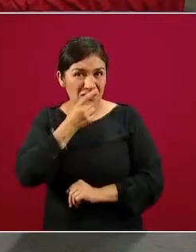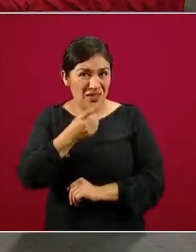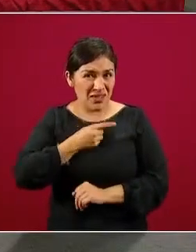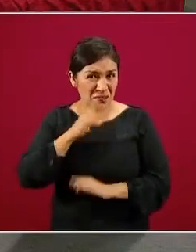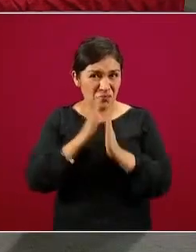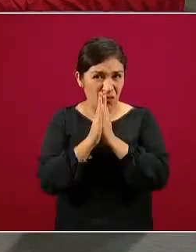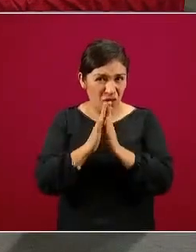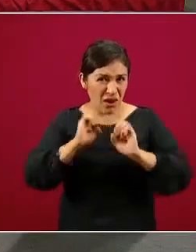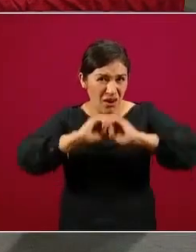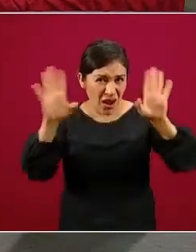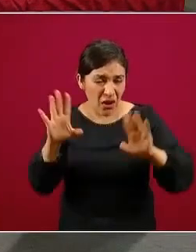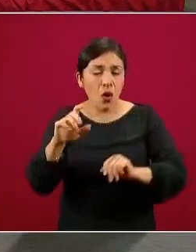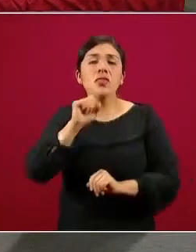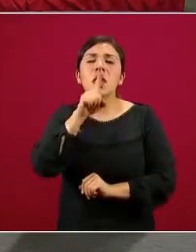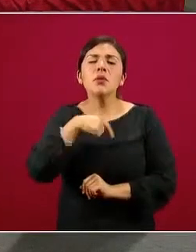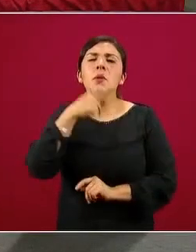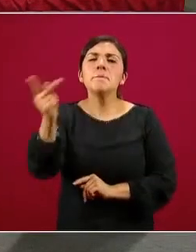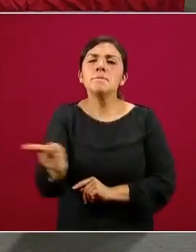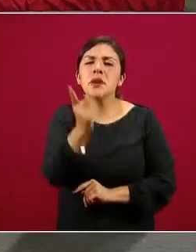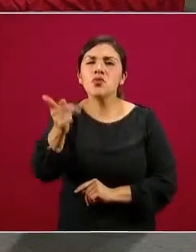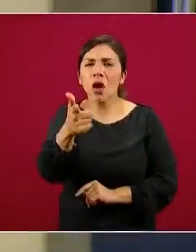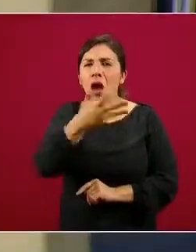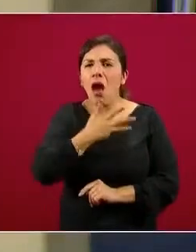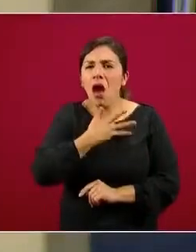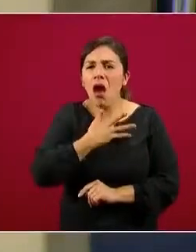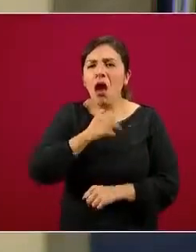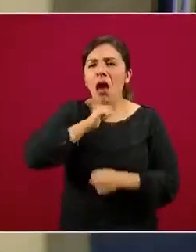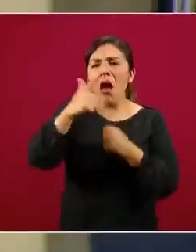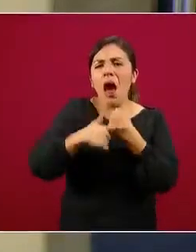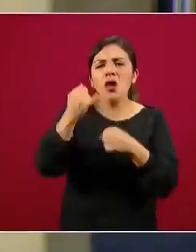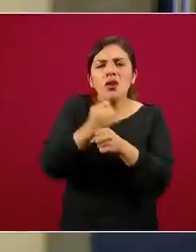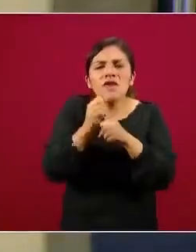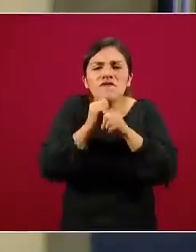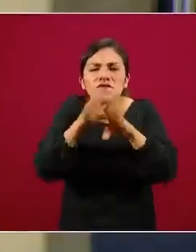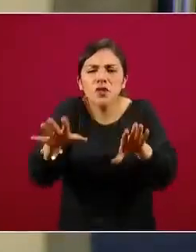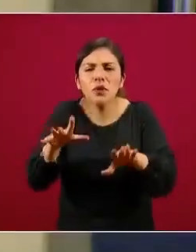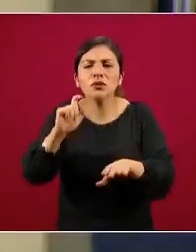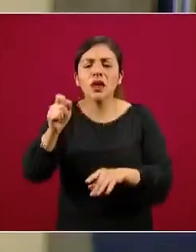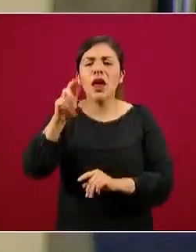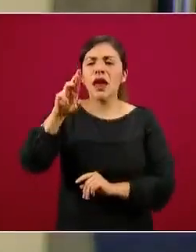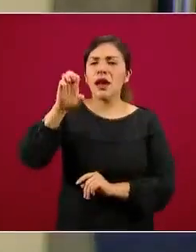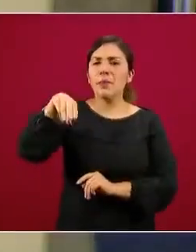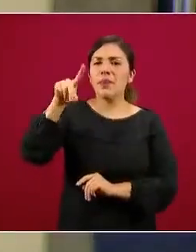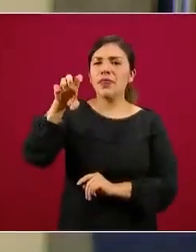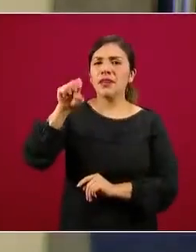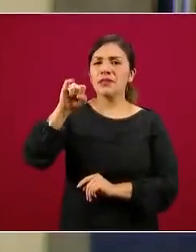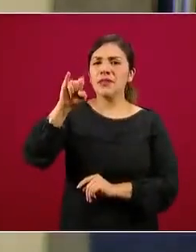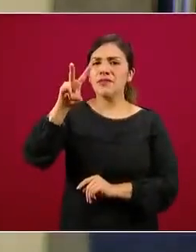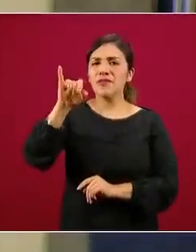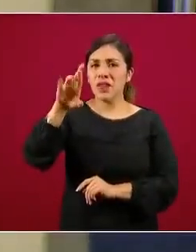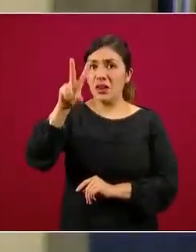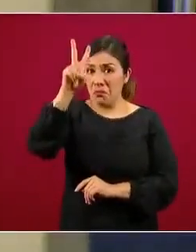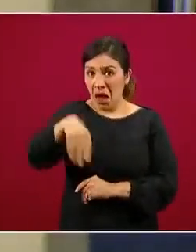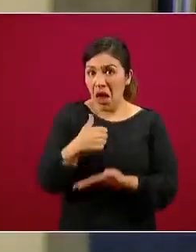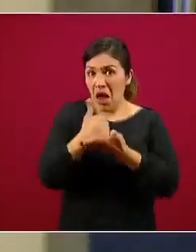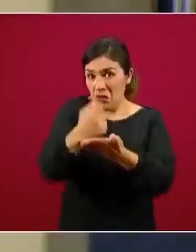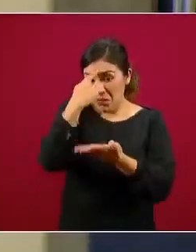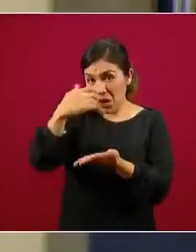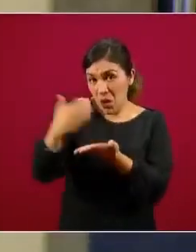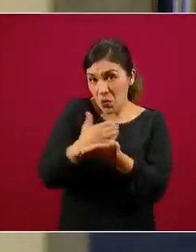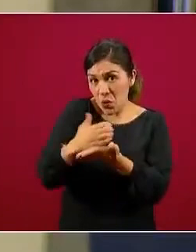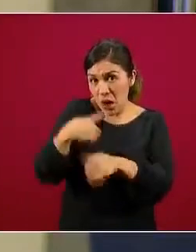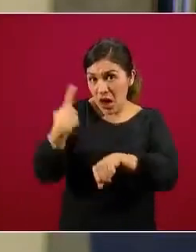aclarar esto preguntarle si tienen alguna información si el recibir ayuda a la recuperación de